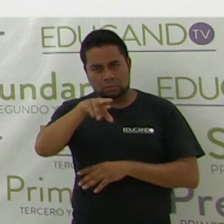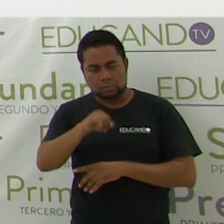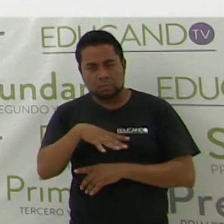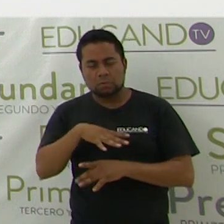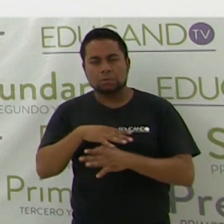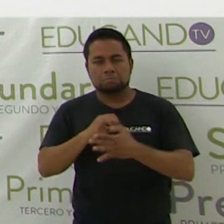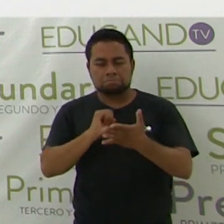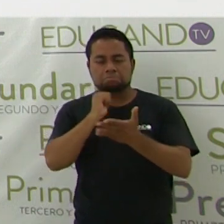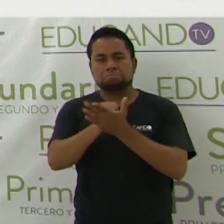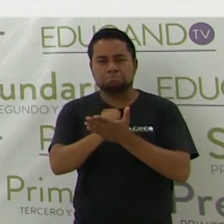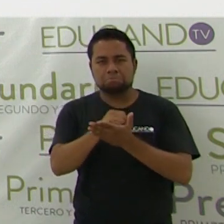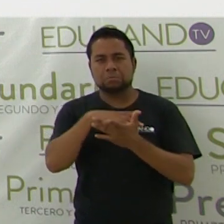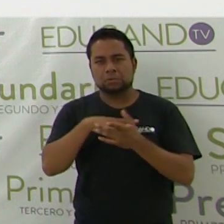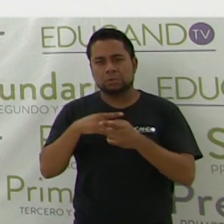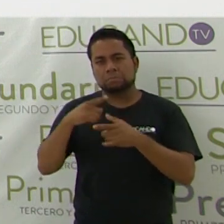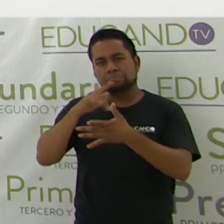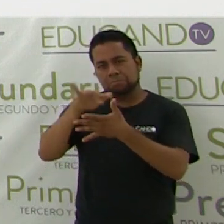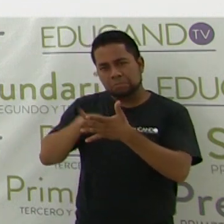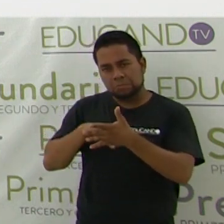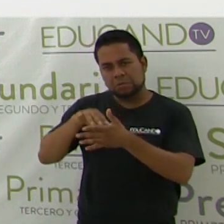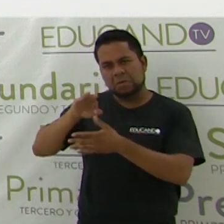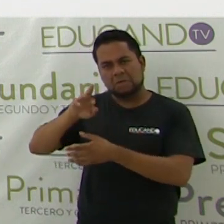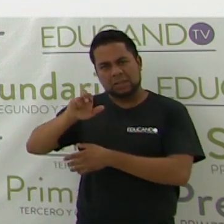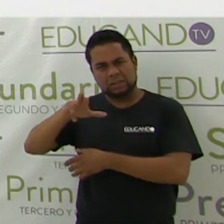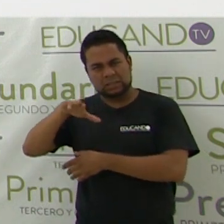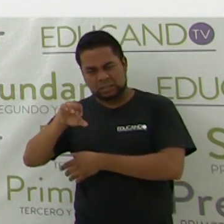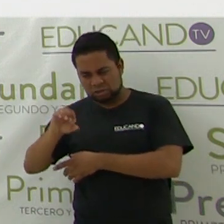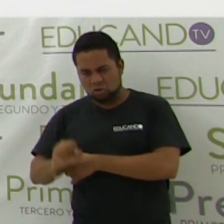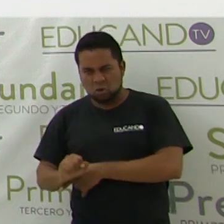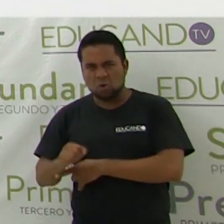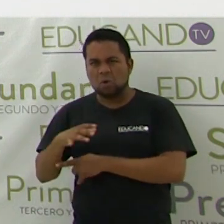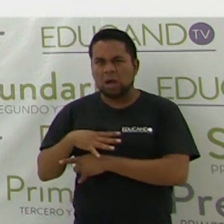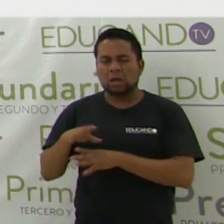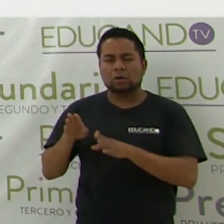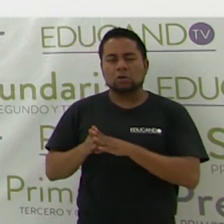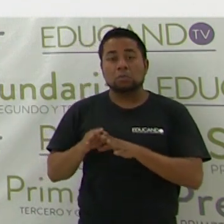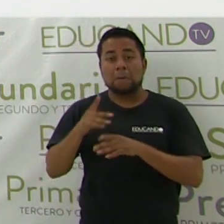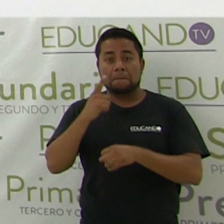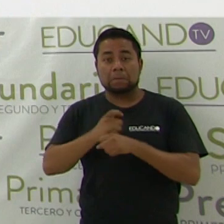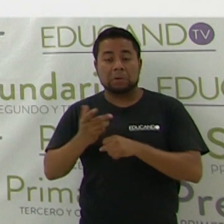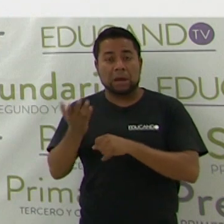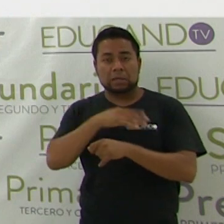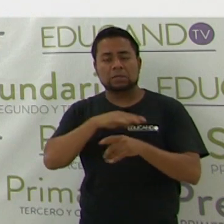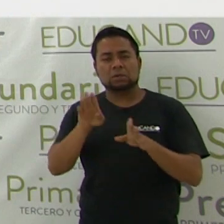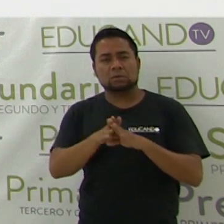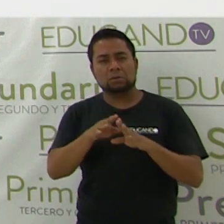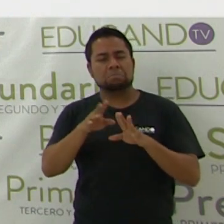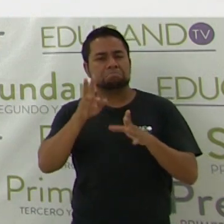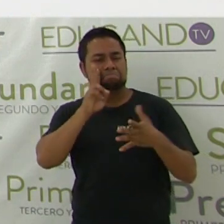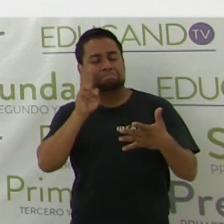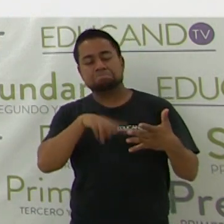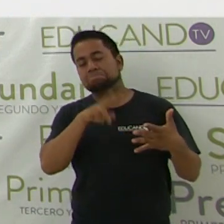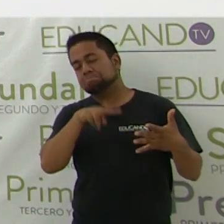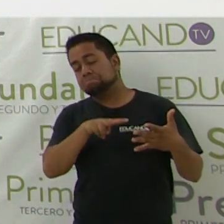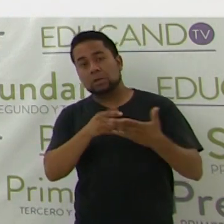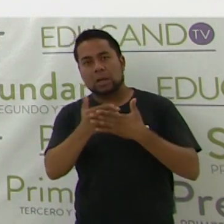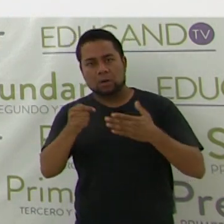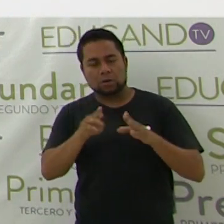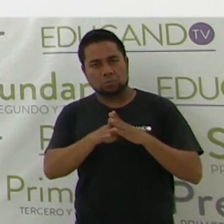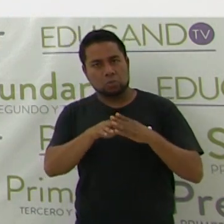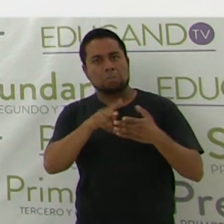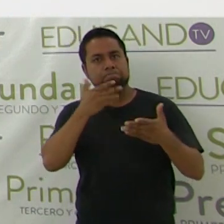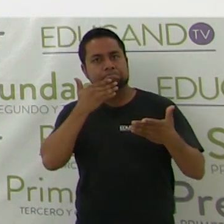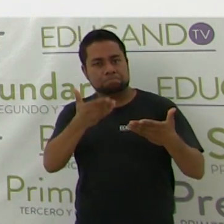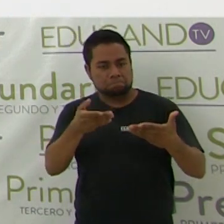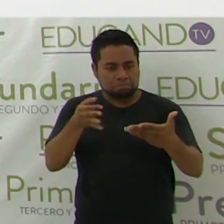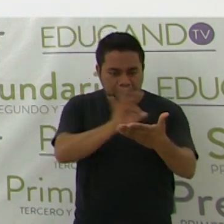y notas de Francisco Risco. Ven, yo ya pasé de hojear, de echarle un ojo, ahora sí